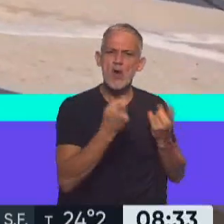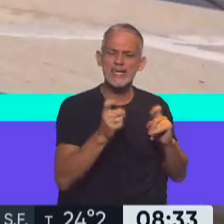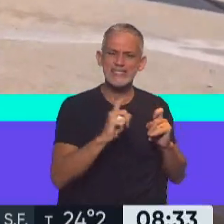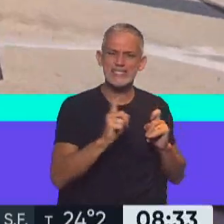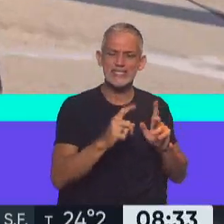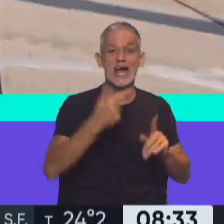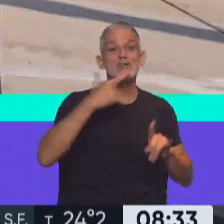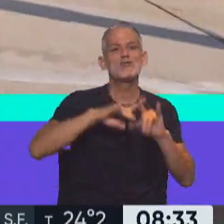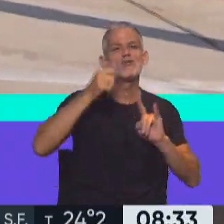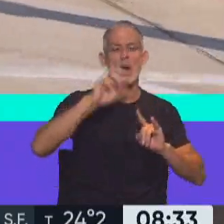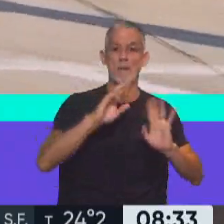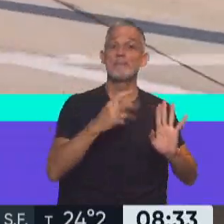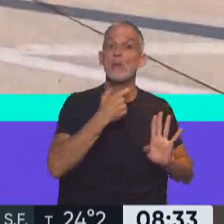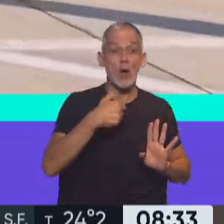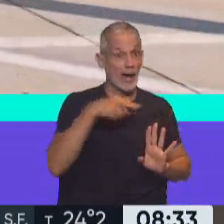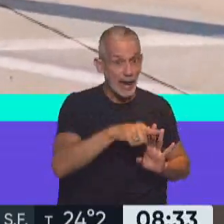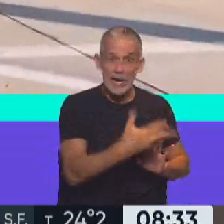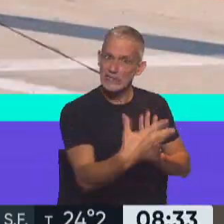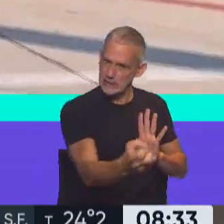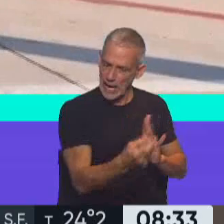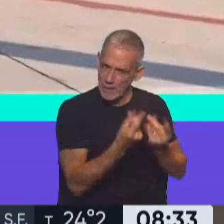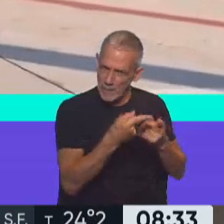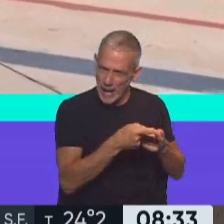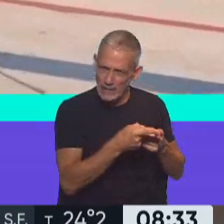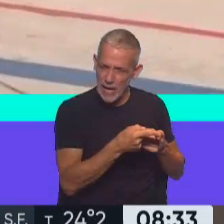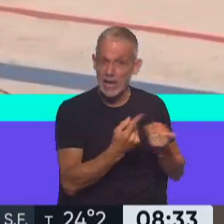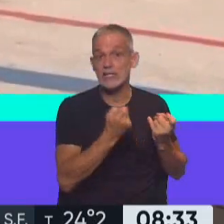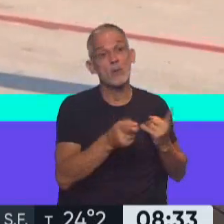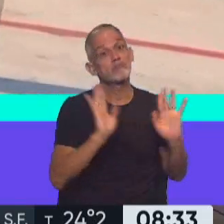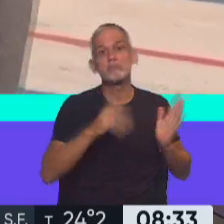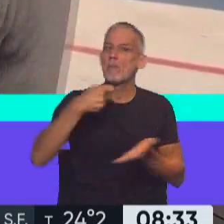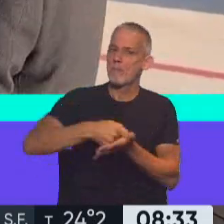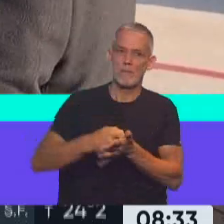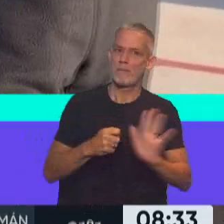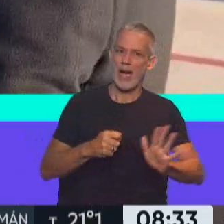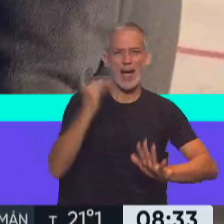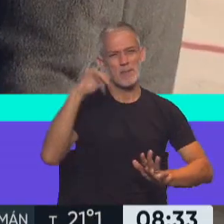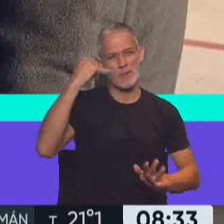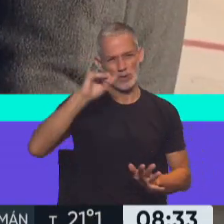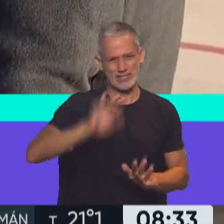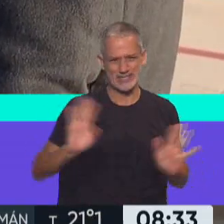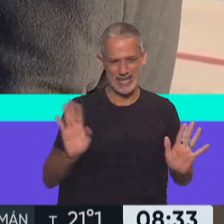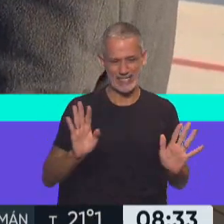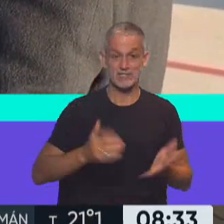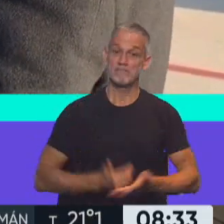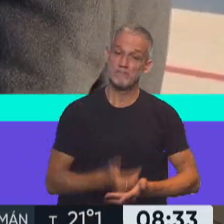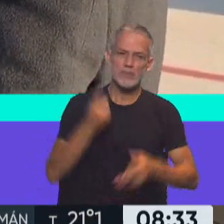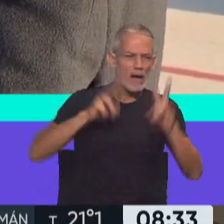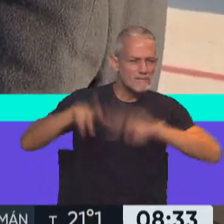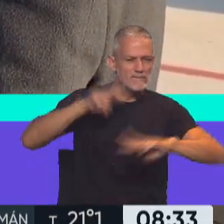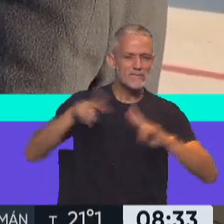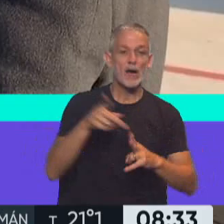swap ahora si querrías usarlo podrías pero bueno tener que pagar una determinada tasa de interés lo que se va a buscar es